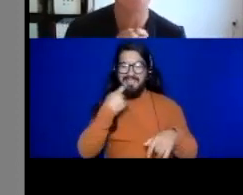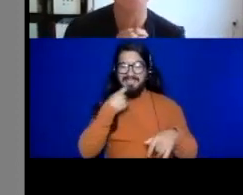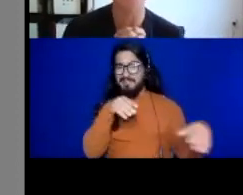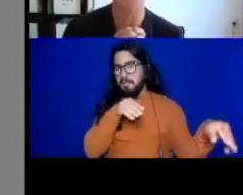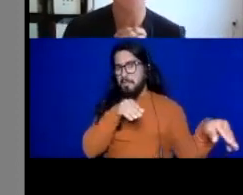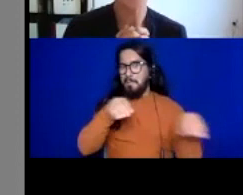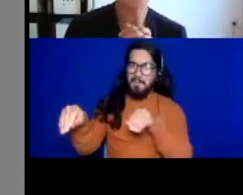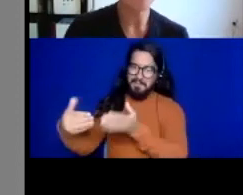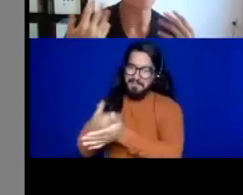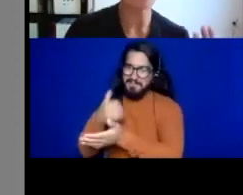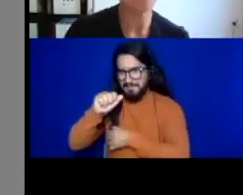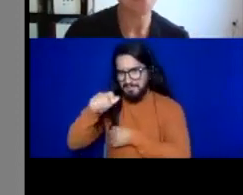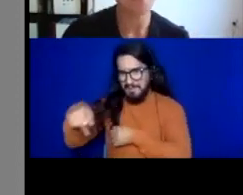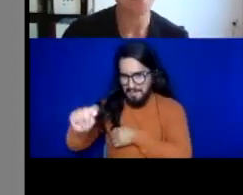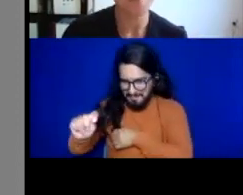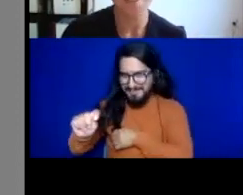de intercambiar corte,